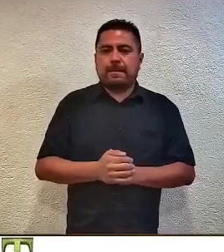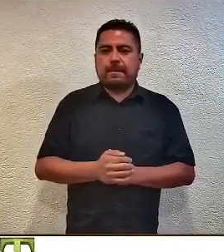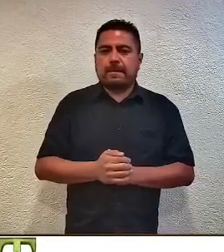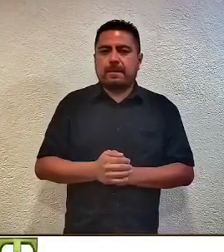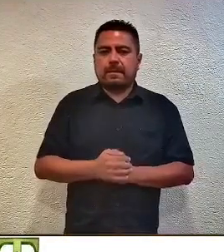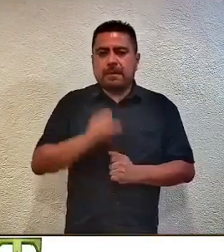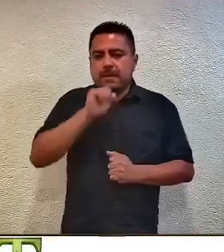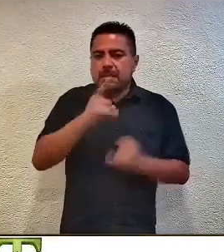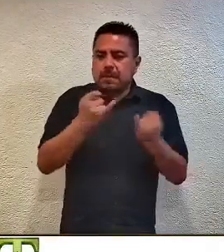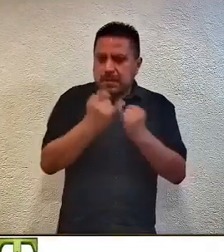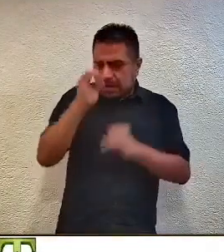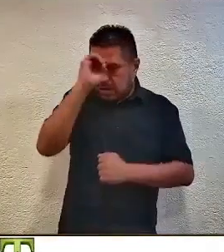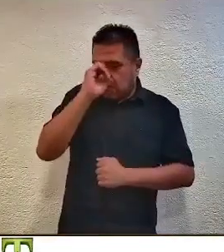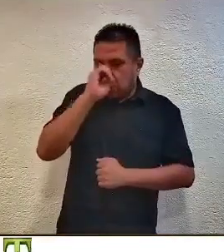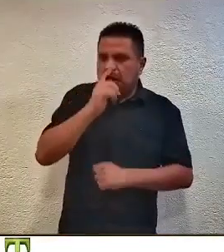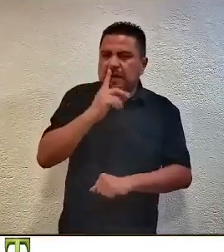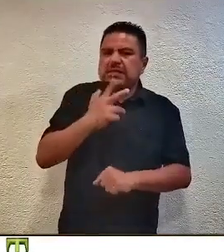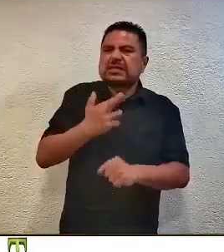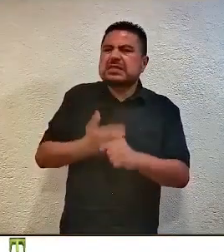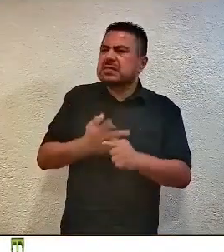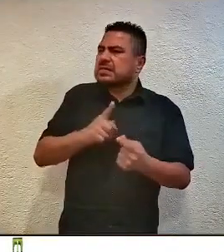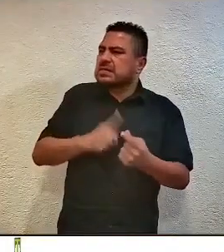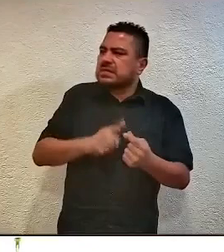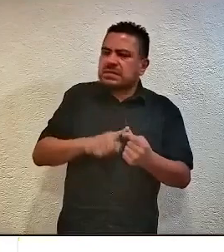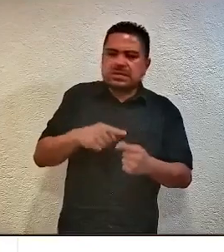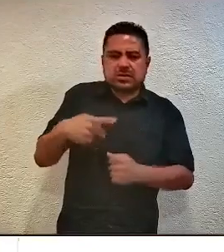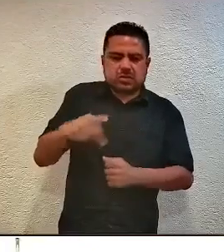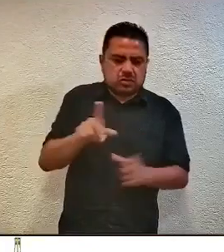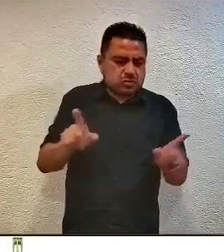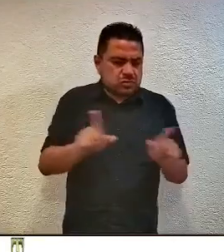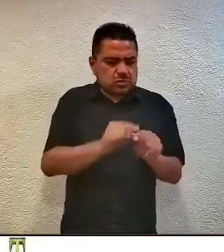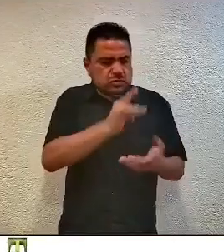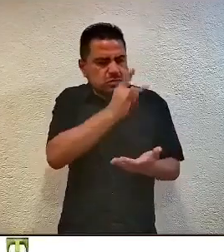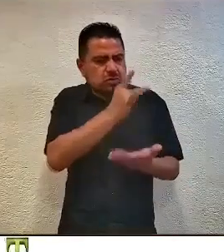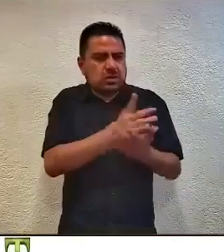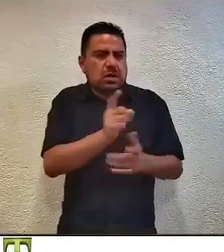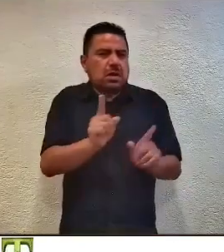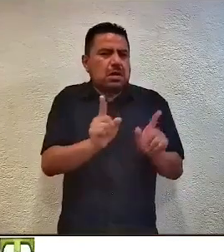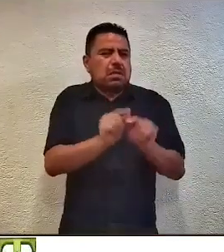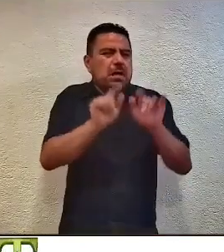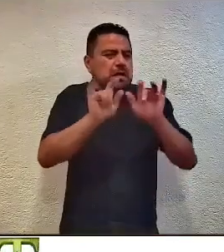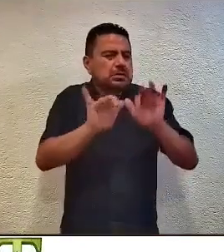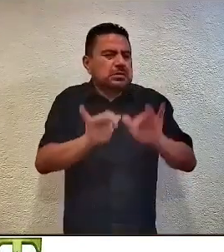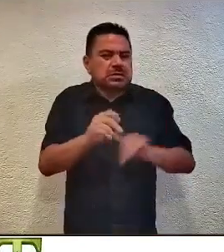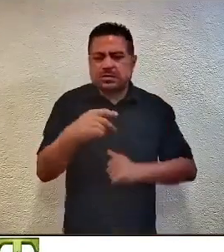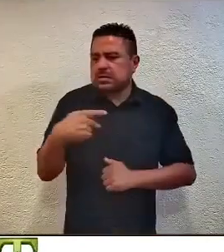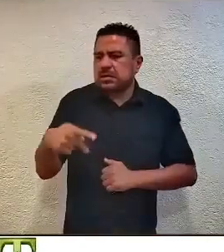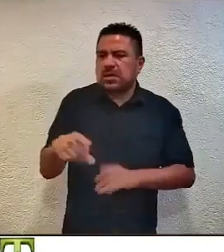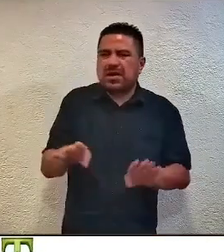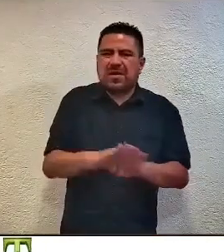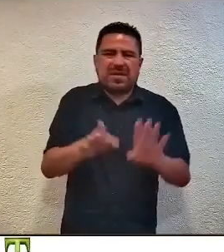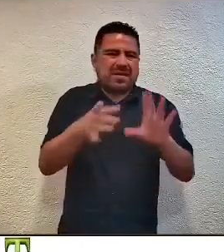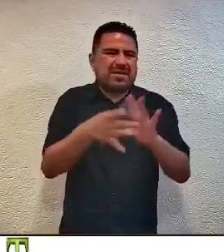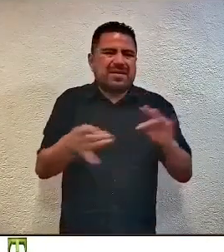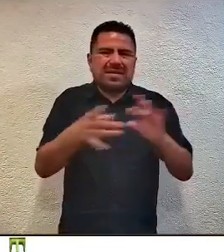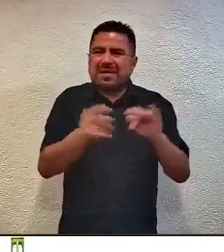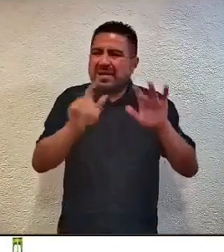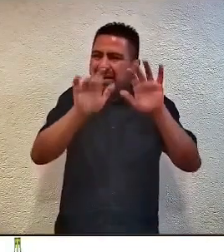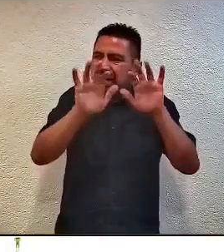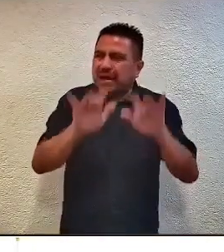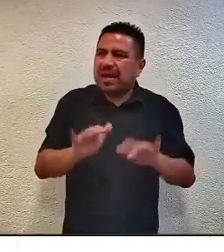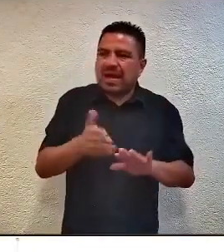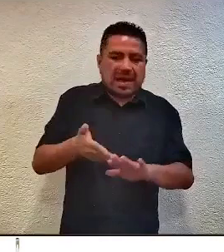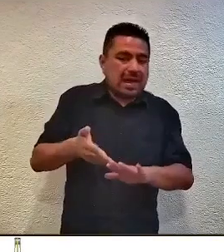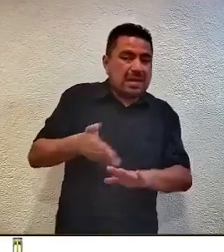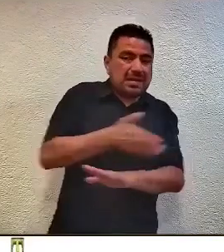Y al observar que la autoridad responsable solo había remitido un simple escrito, como se describió en el párrafo